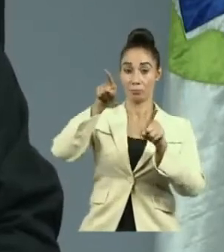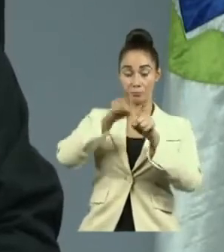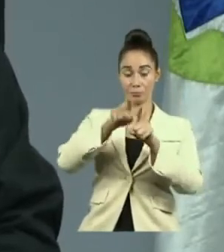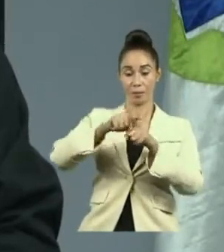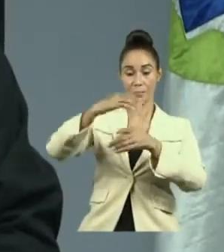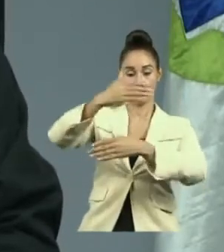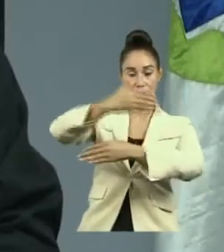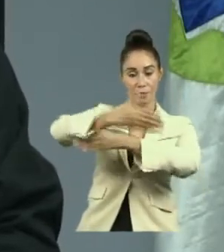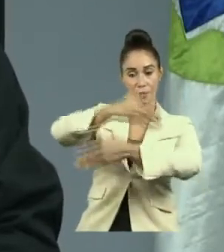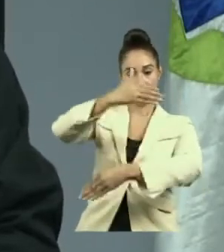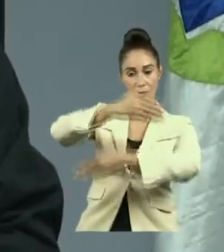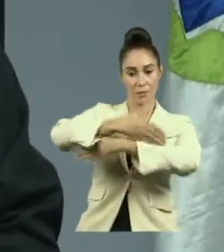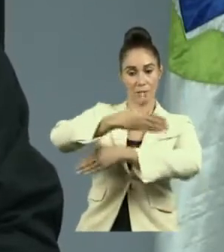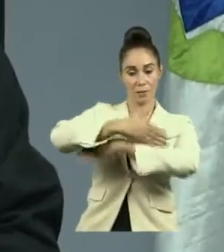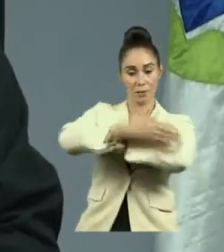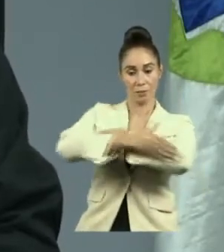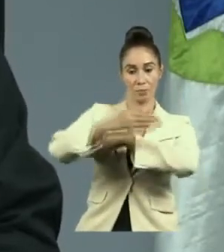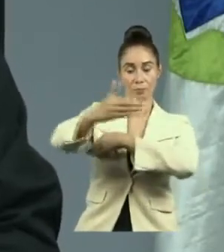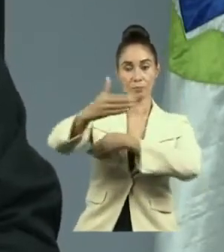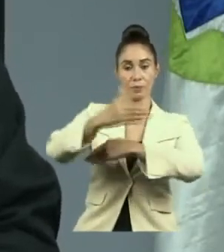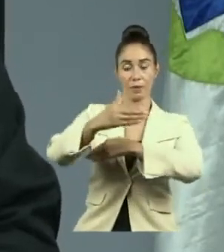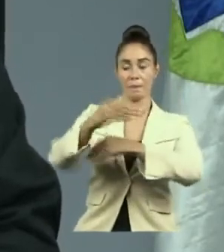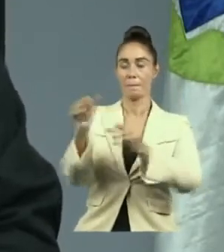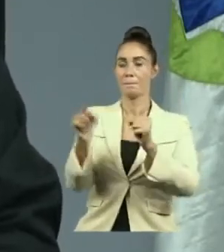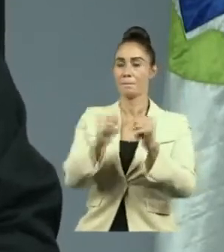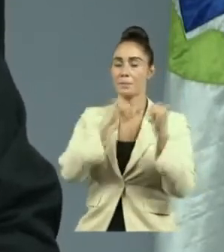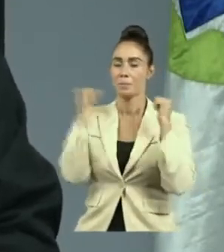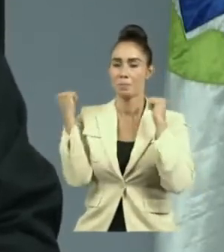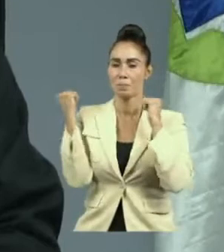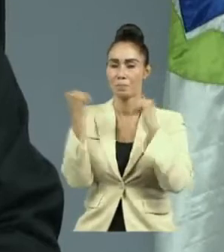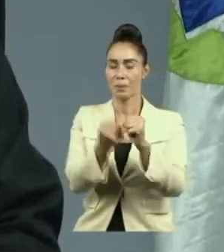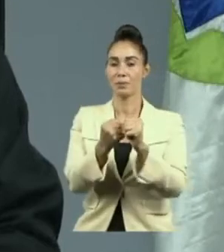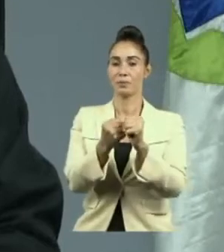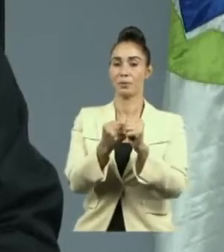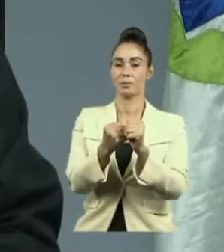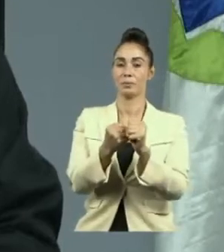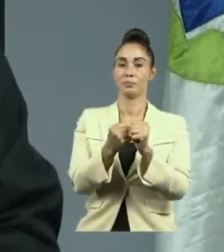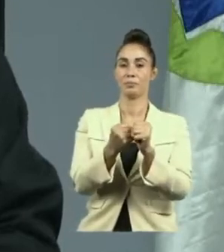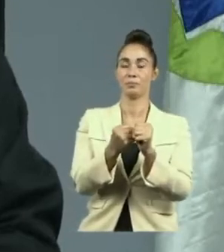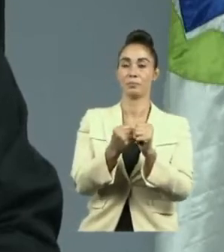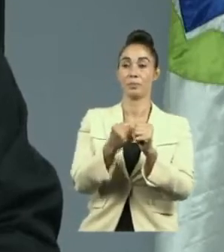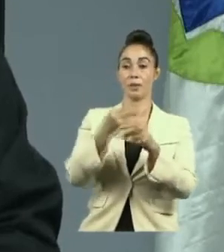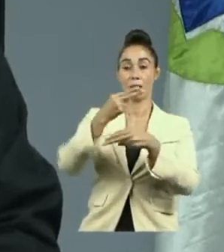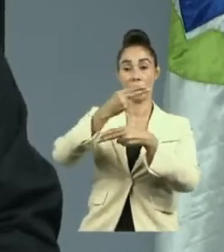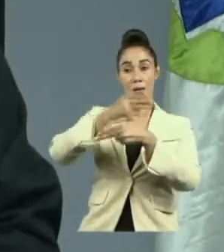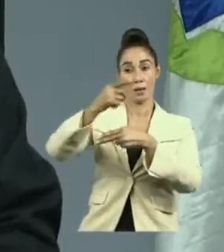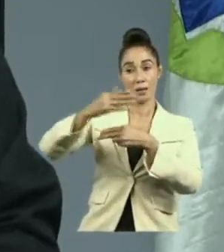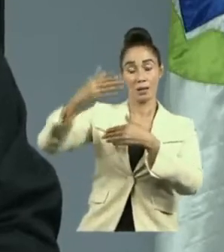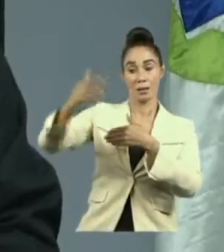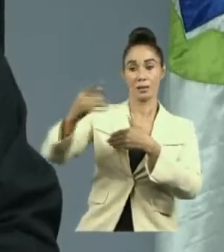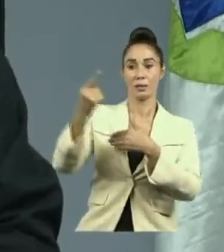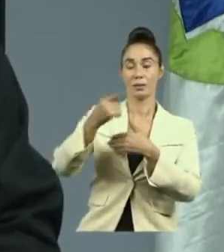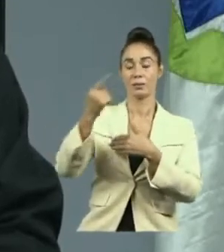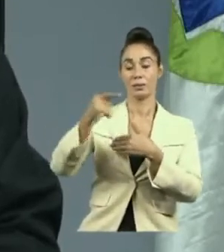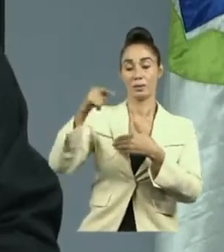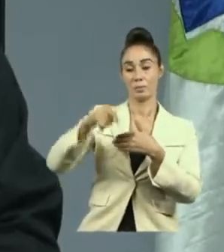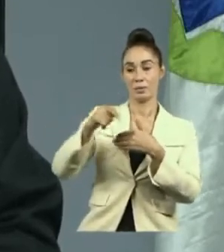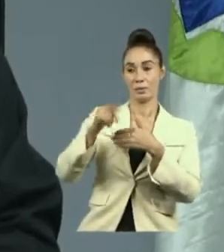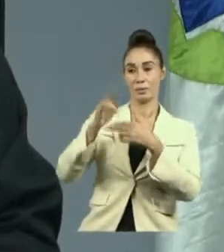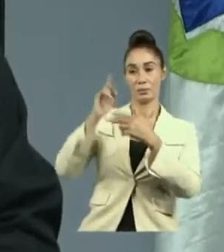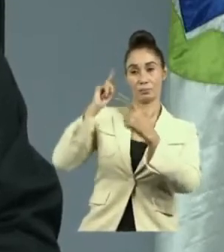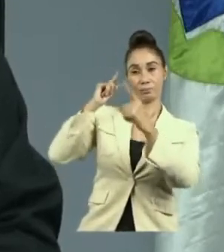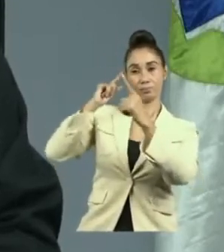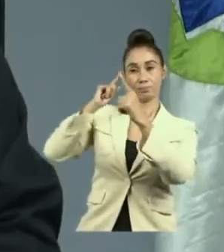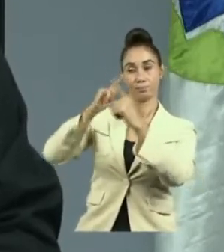observación y limitación del tránsito haití siempre ha sido para nosotros pues un desafío